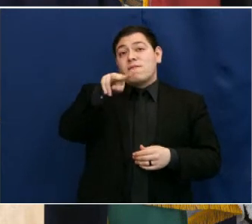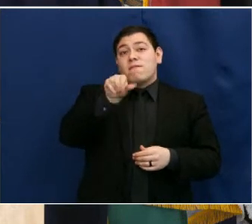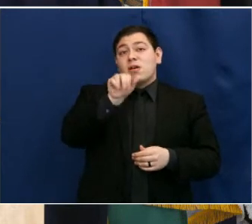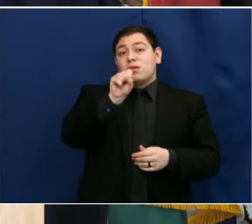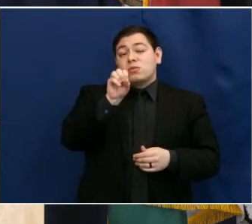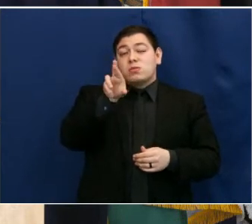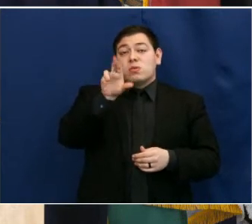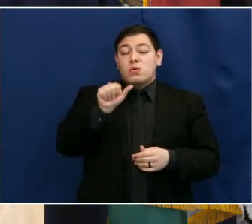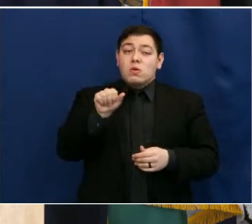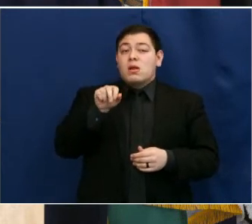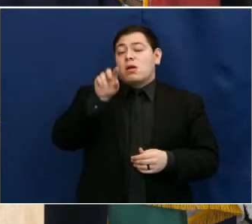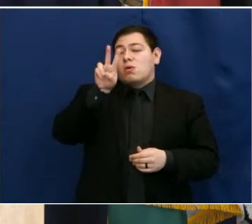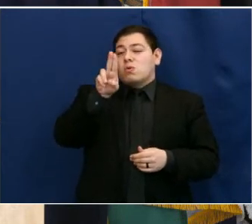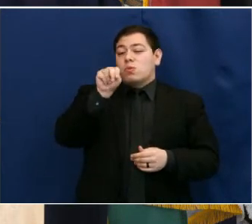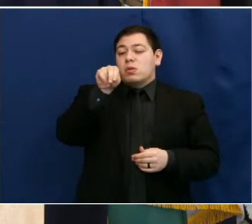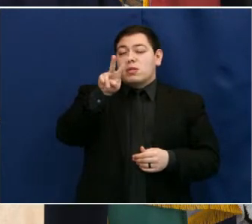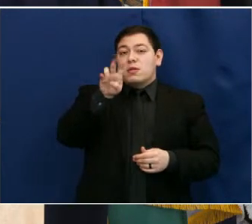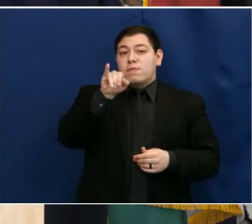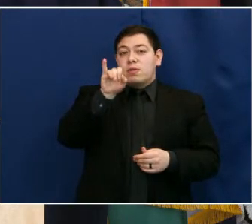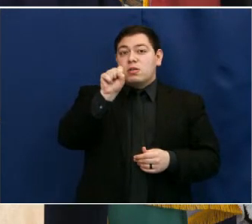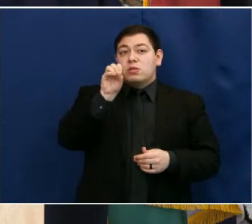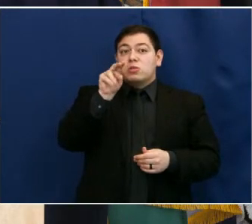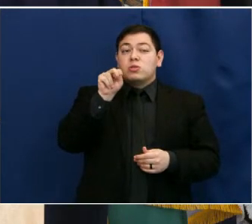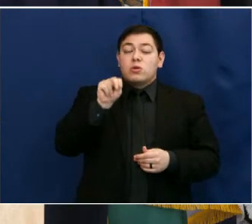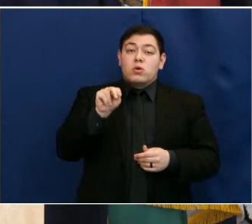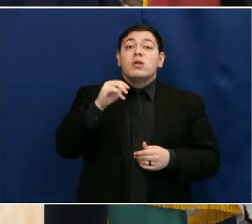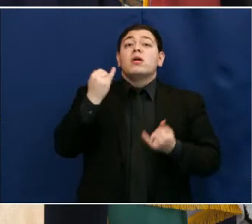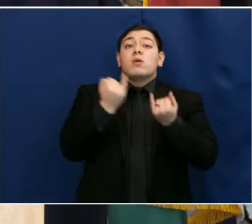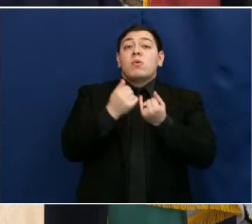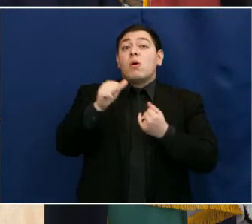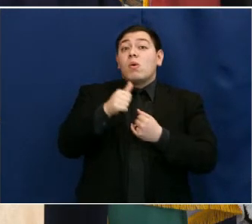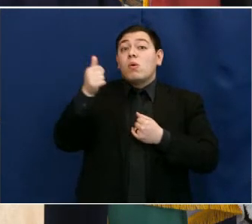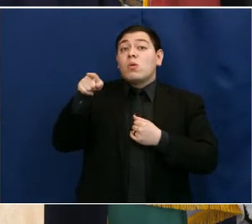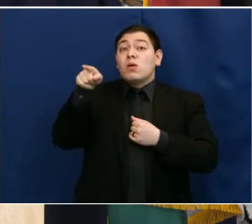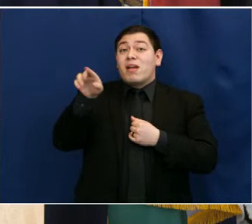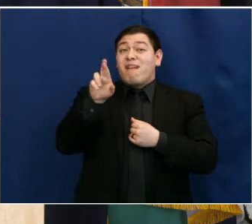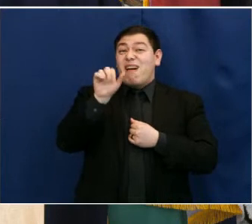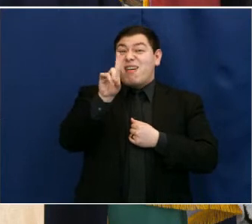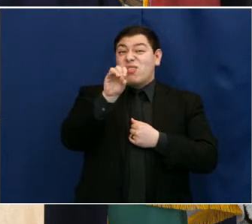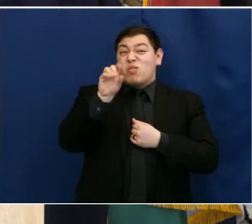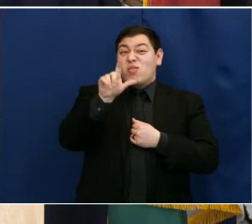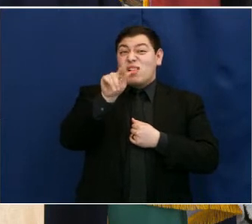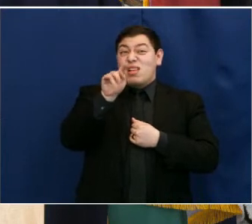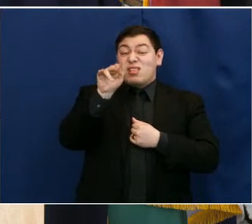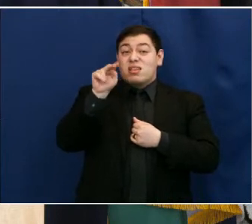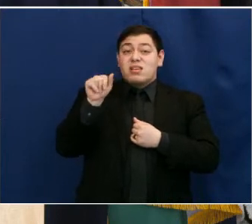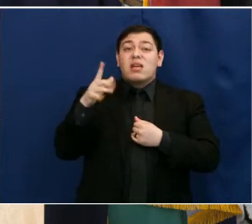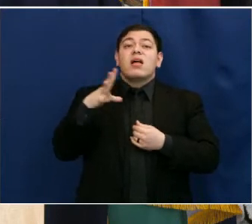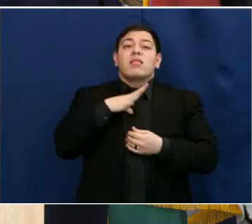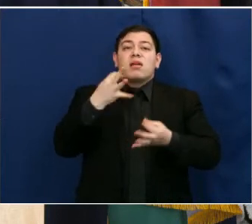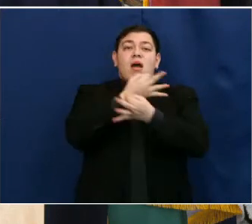Univisión Amor y Radio Latina 104.5, entre otras. Así que a continuación les vamos a tocar el anuncio.